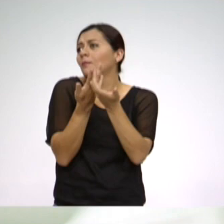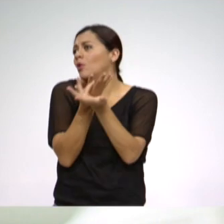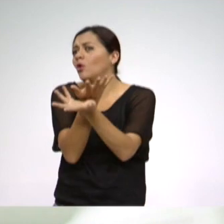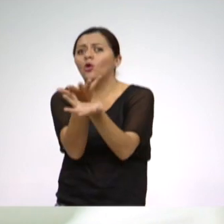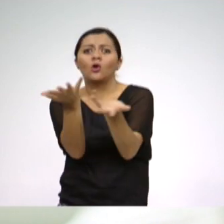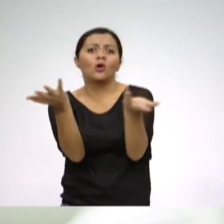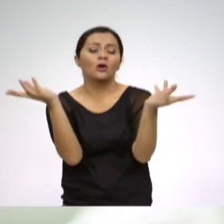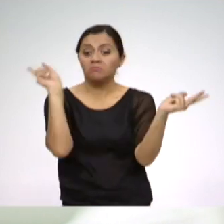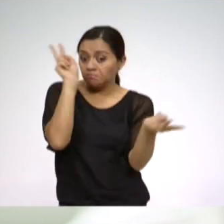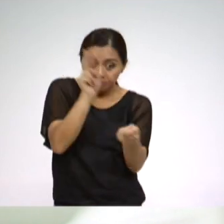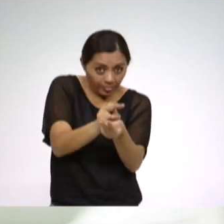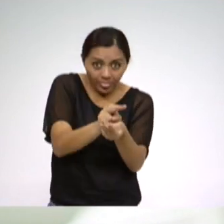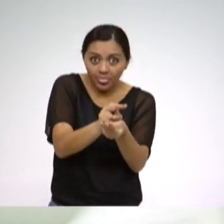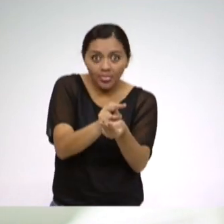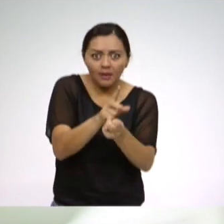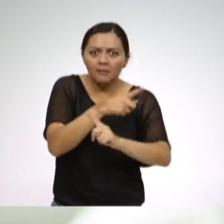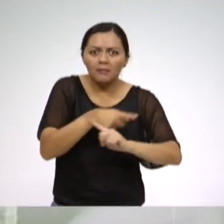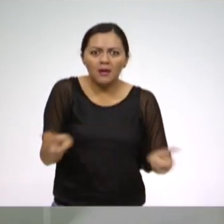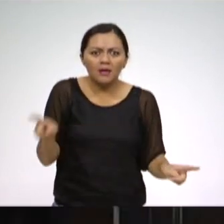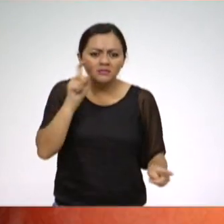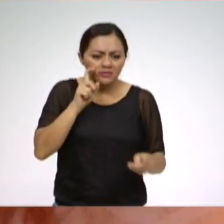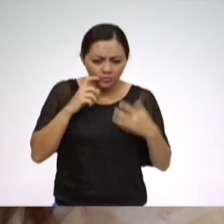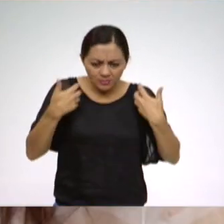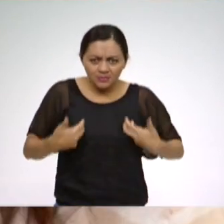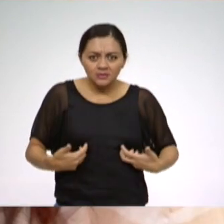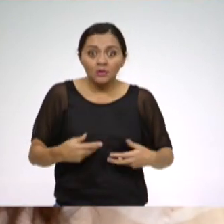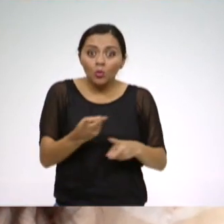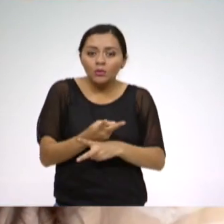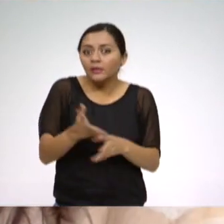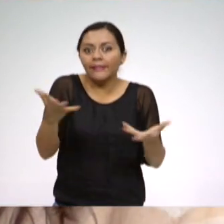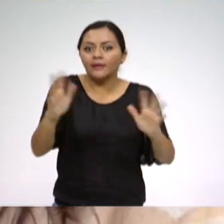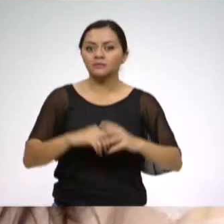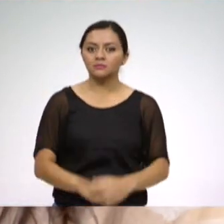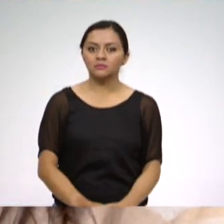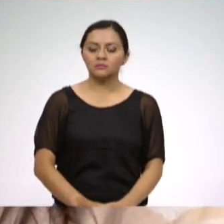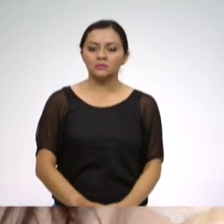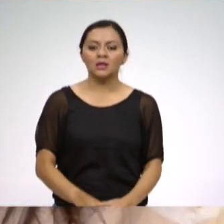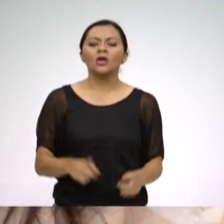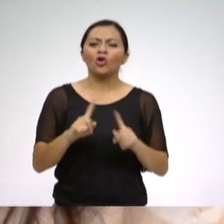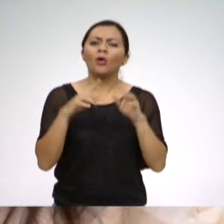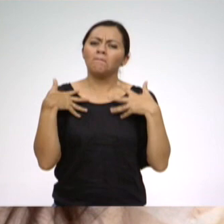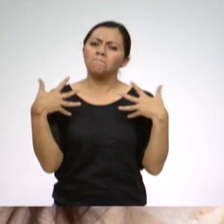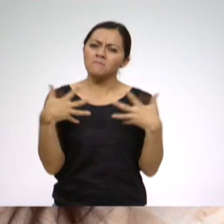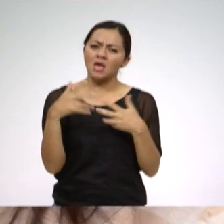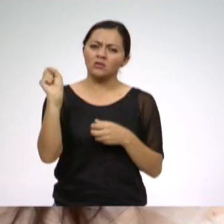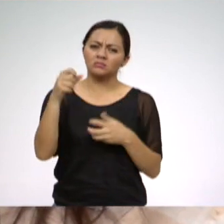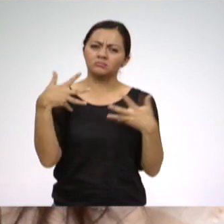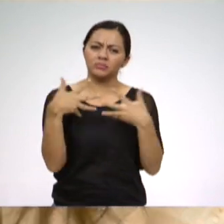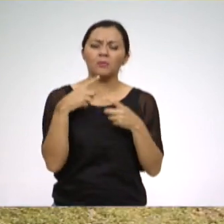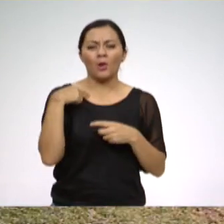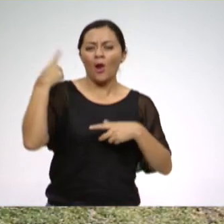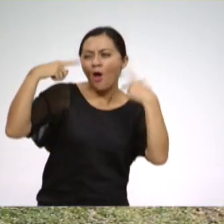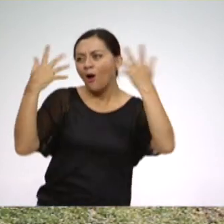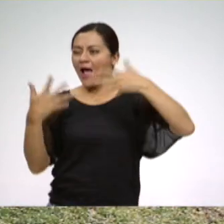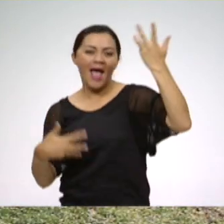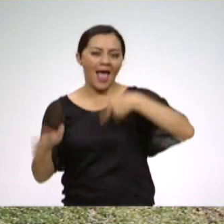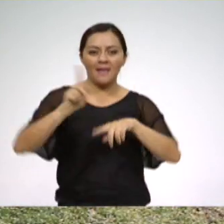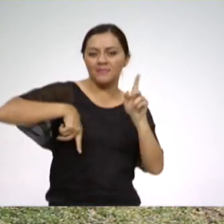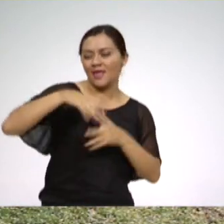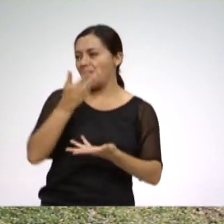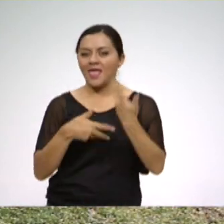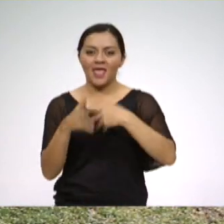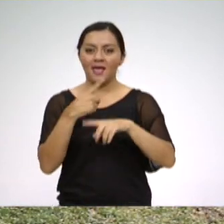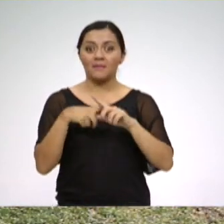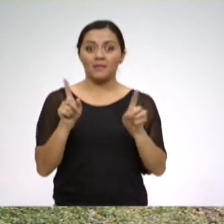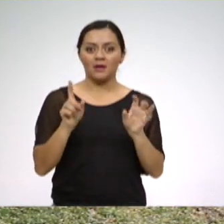tuvieron su relación sexual, pero sin precaución. O sea, siempre vivía con el miedo, ¿no? Porque siempre éramos así medio locos y teníamos las cosas, pero